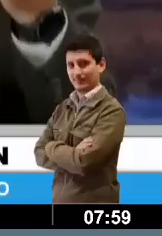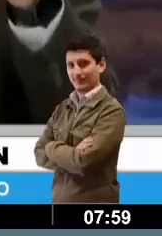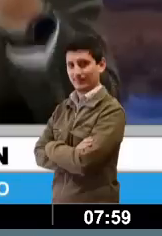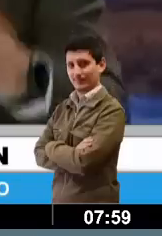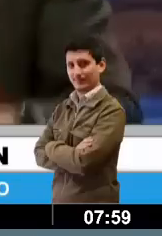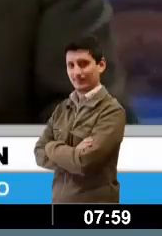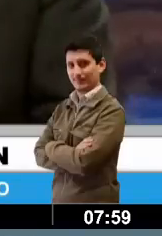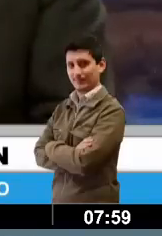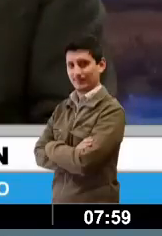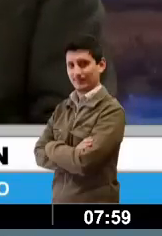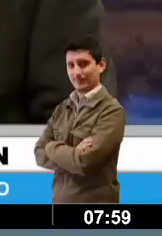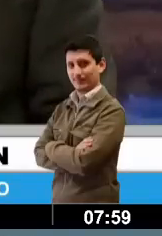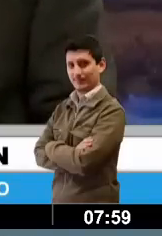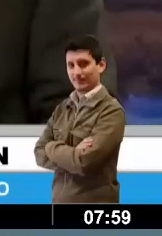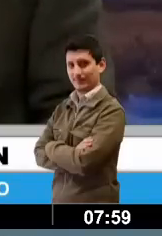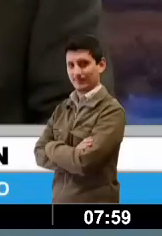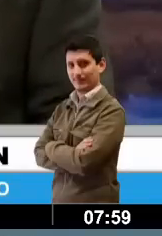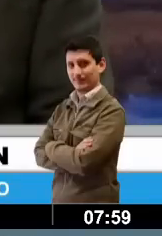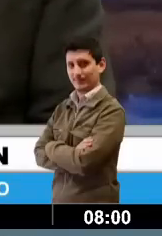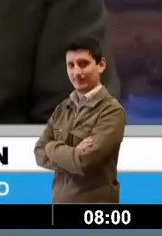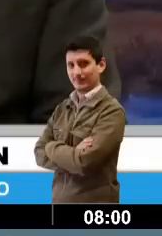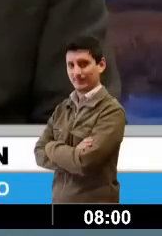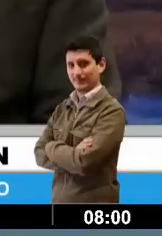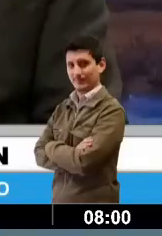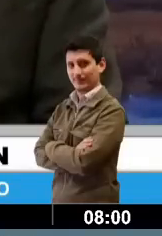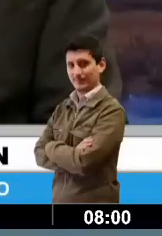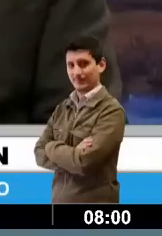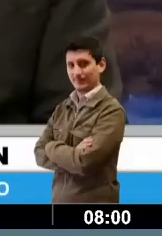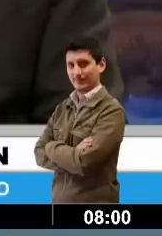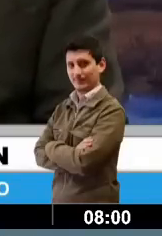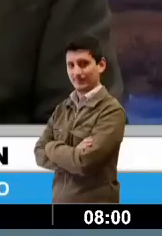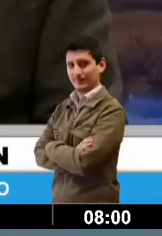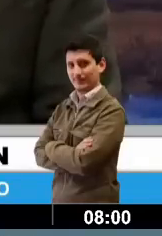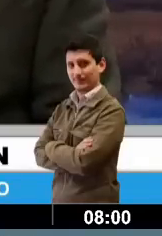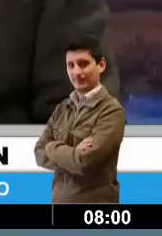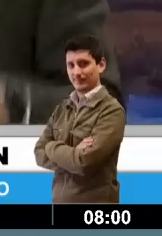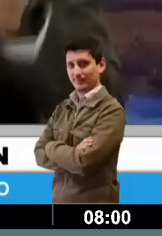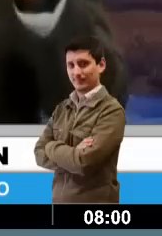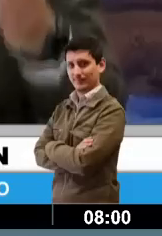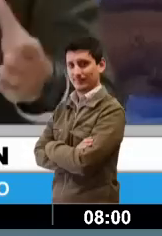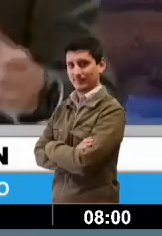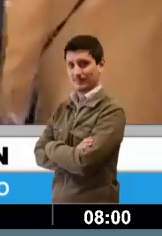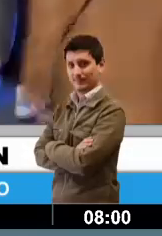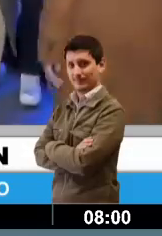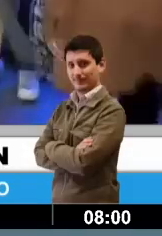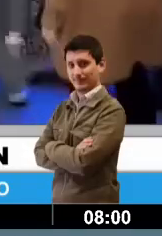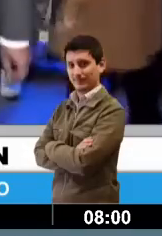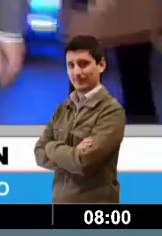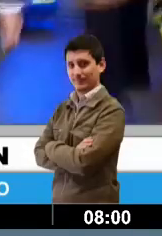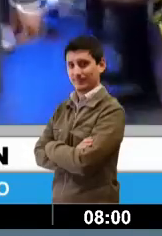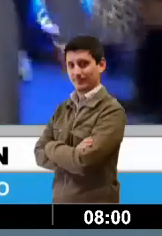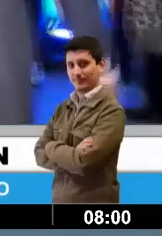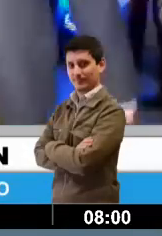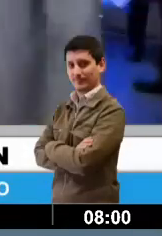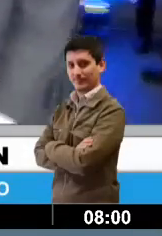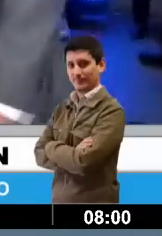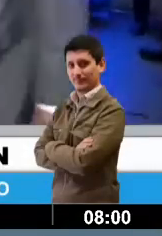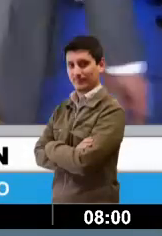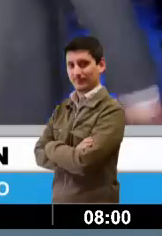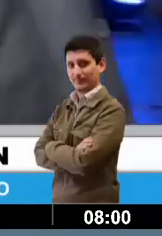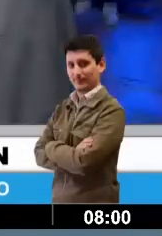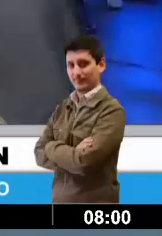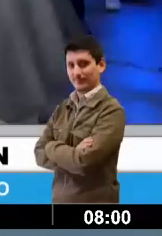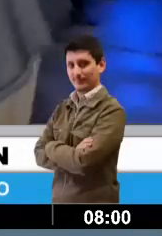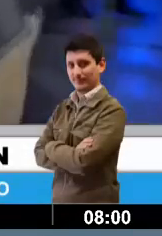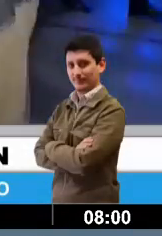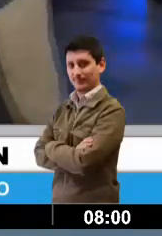la advertencia, usted podrá decir amenaza, califíquelo como quiera, pero ahí está. Advertencia o amenaza, y nosotros,